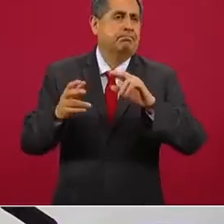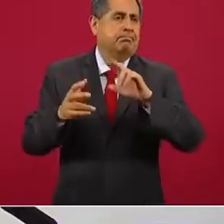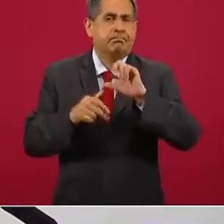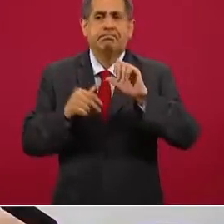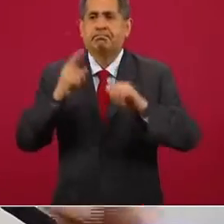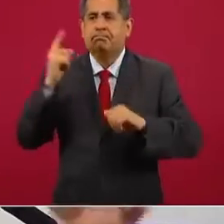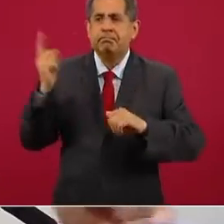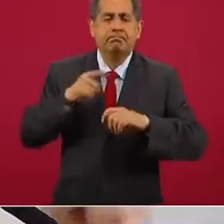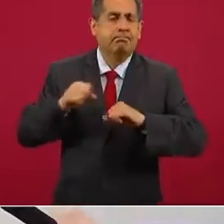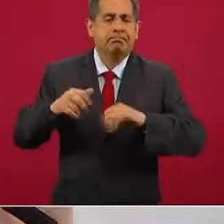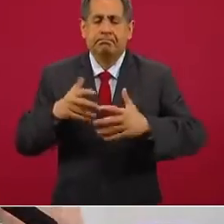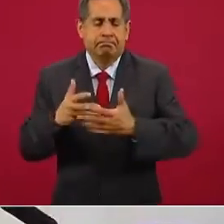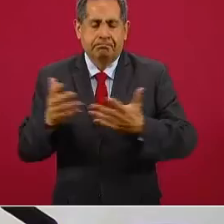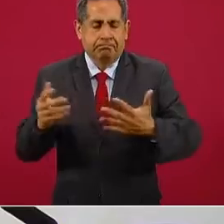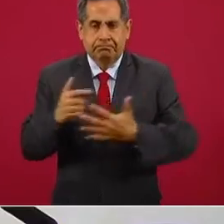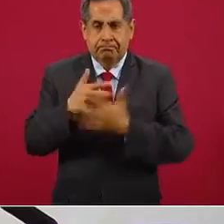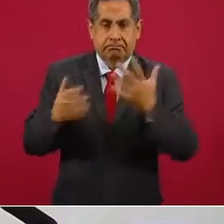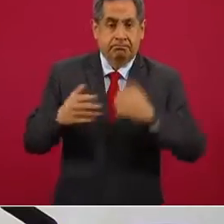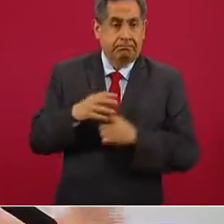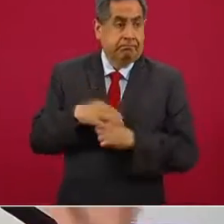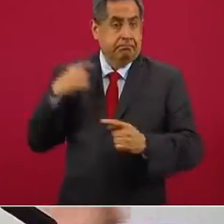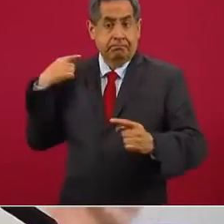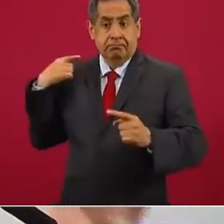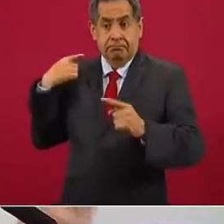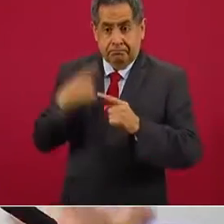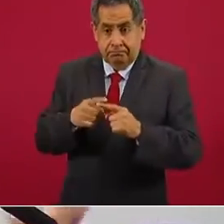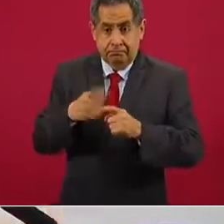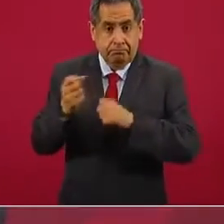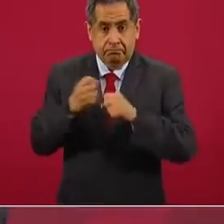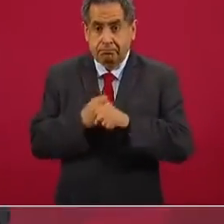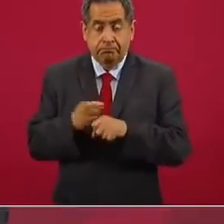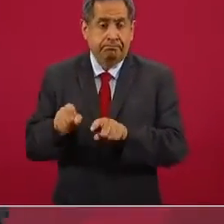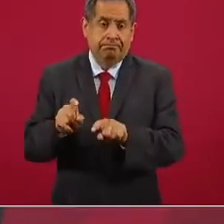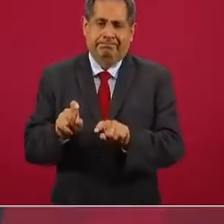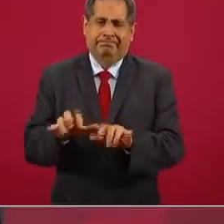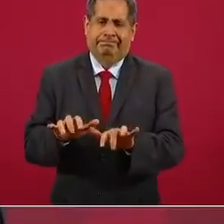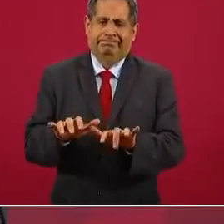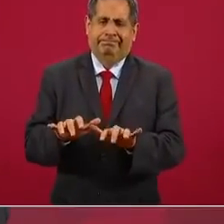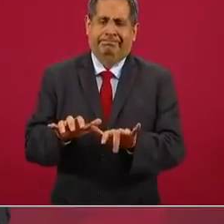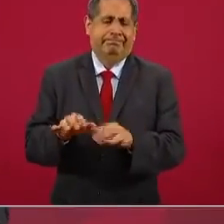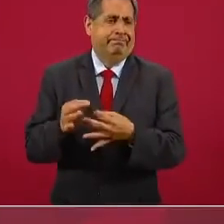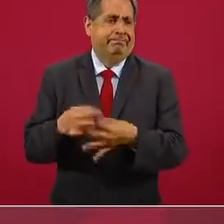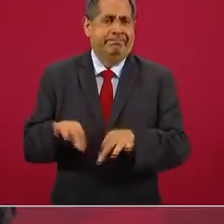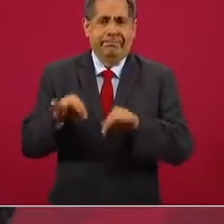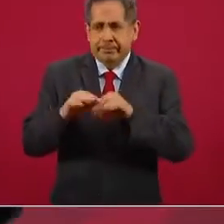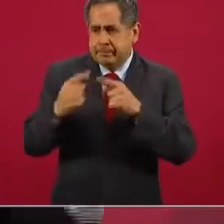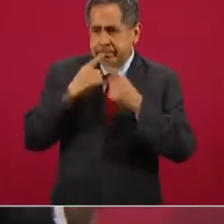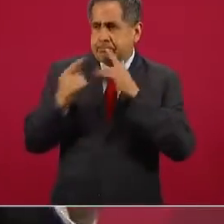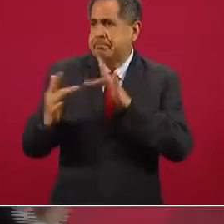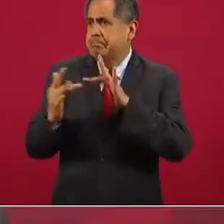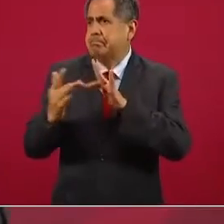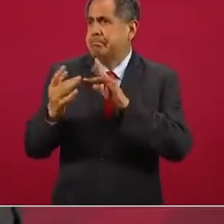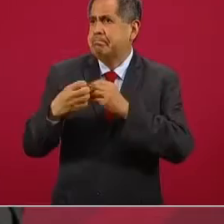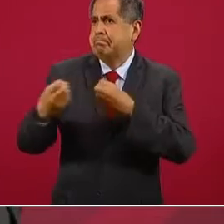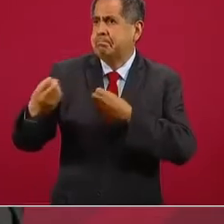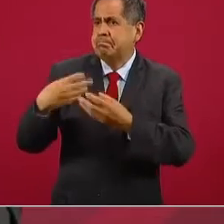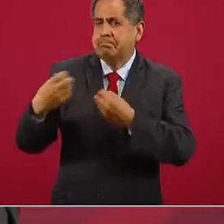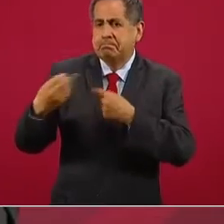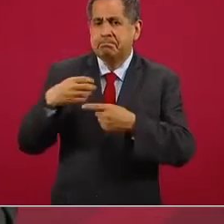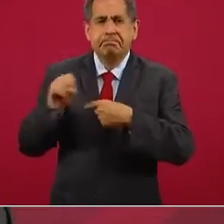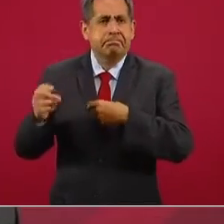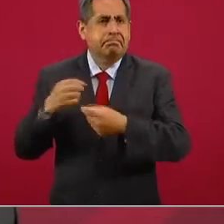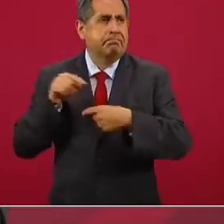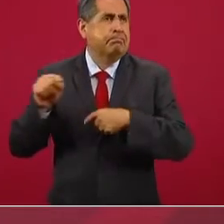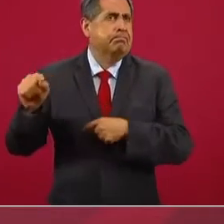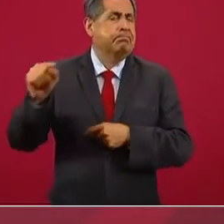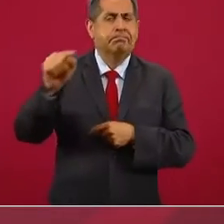un desastre natural, pero hoy, durante todo este año, ha sido nuestra herramienta más importante, es con la que nutrimos también lo